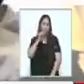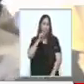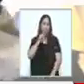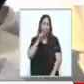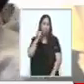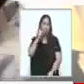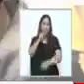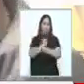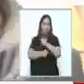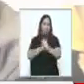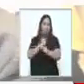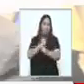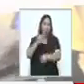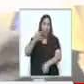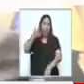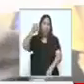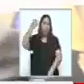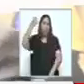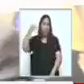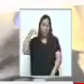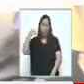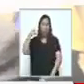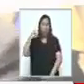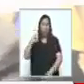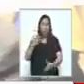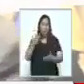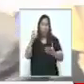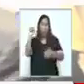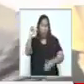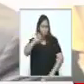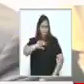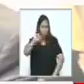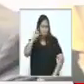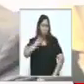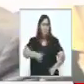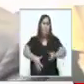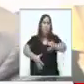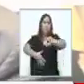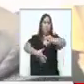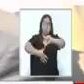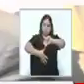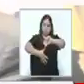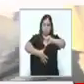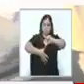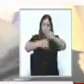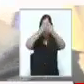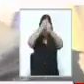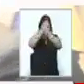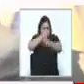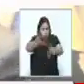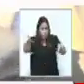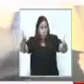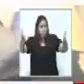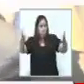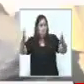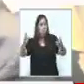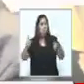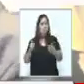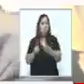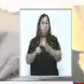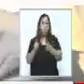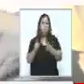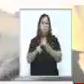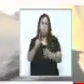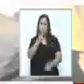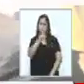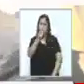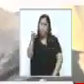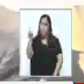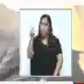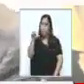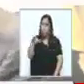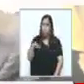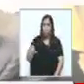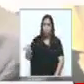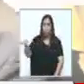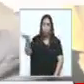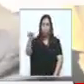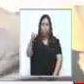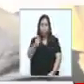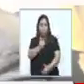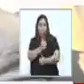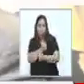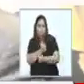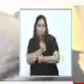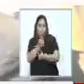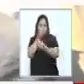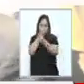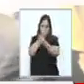hacer un llamado a toda América Latina. Le queremos decir a las oligarquías, le queremos decir a la derecha, le queremos decir a los